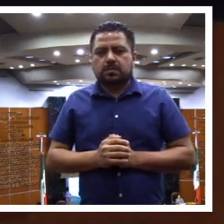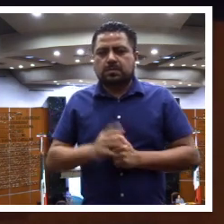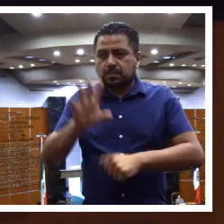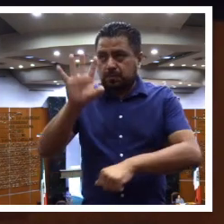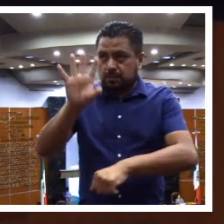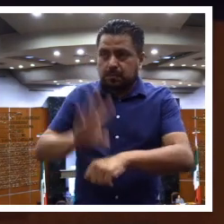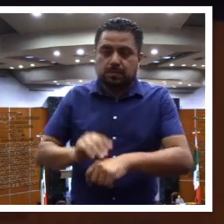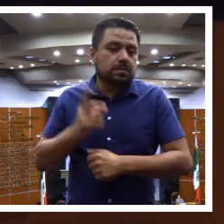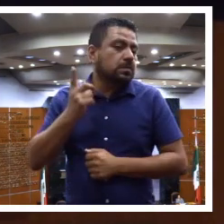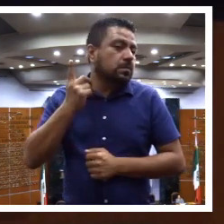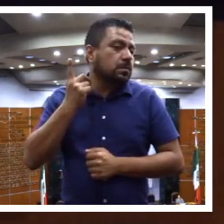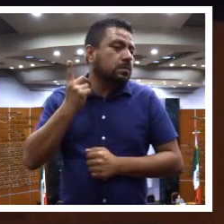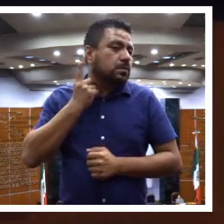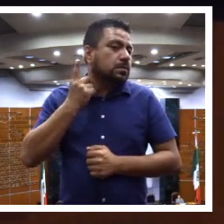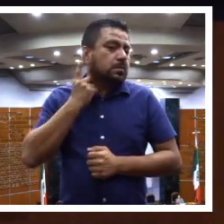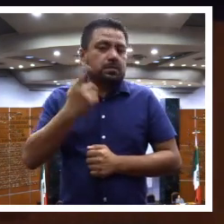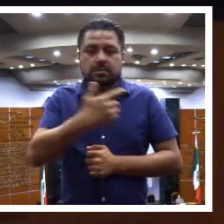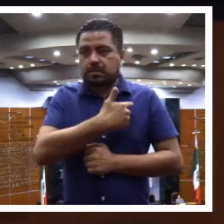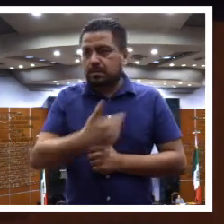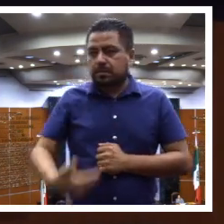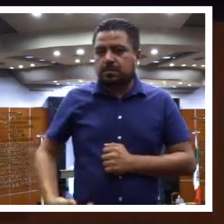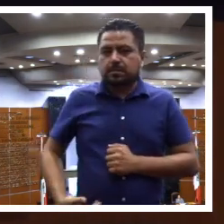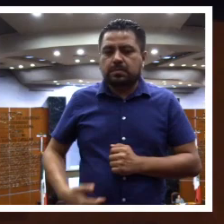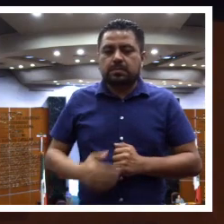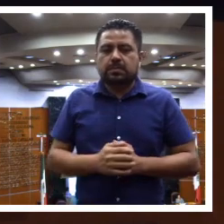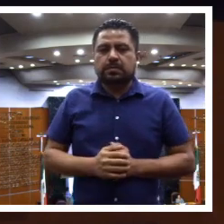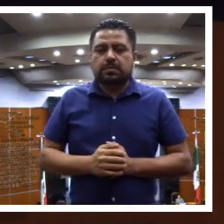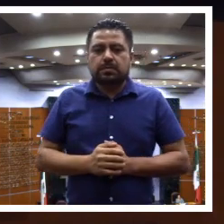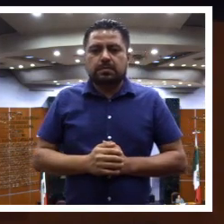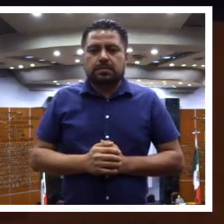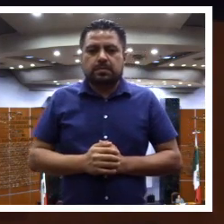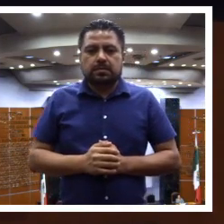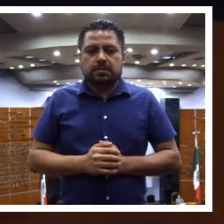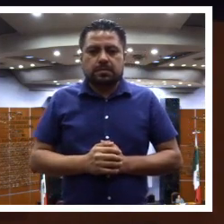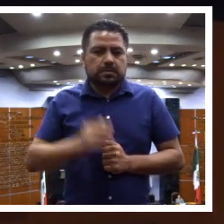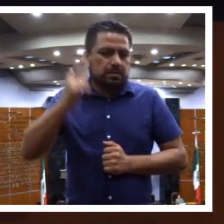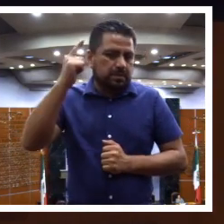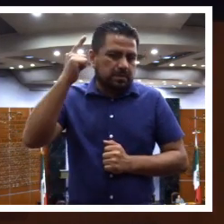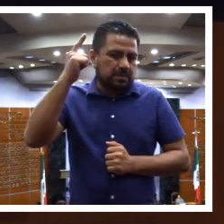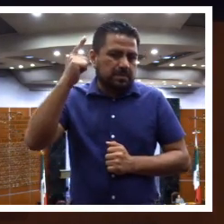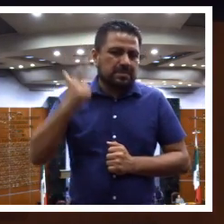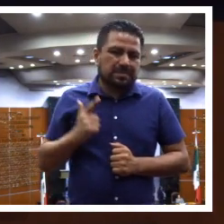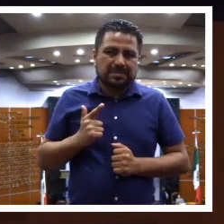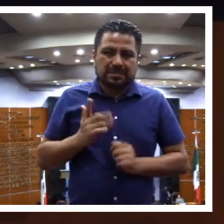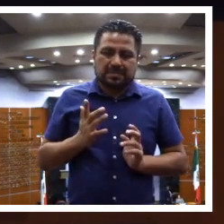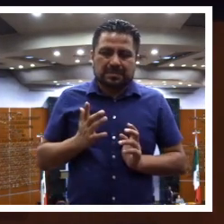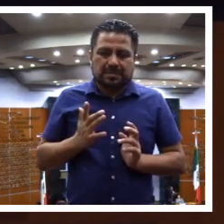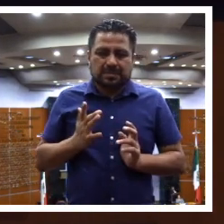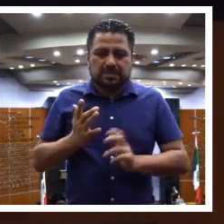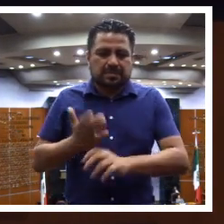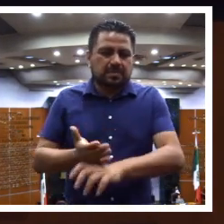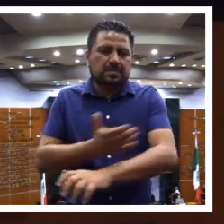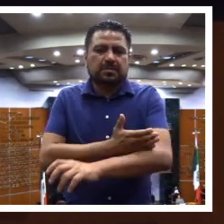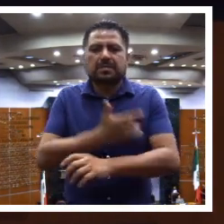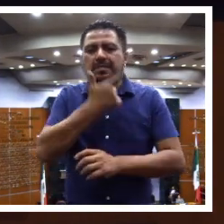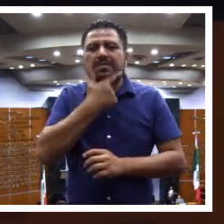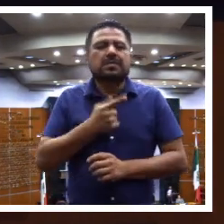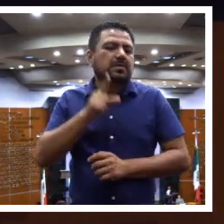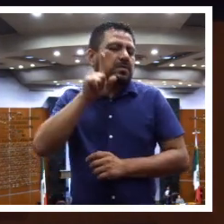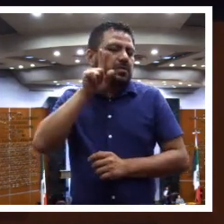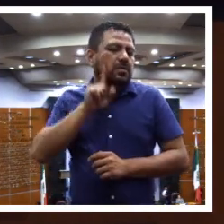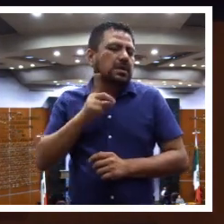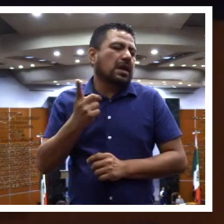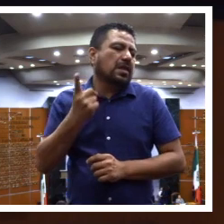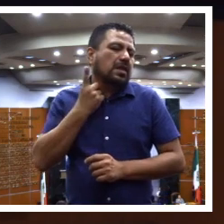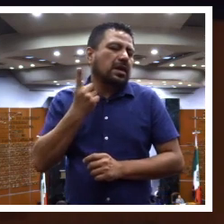con su permiso diputada presidenta Leticia Castro Ortiz compañeras